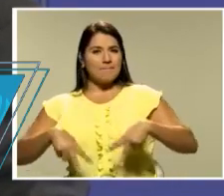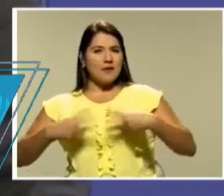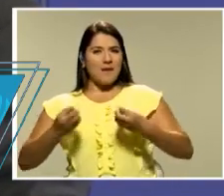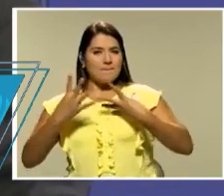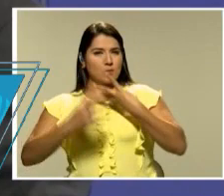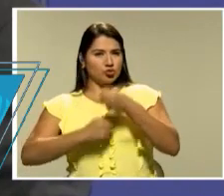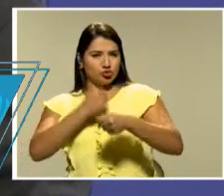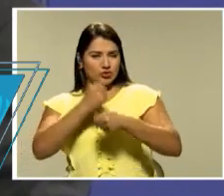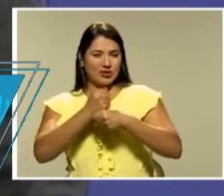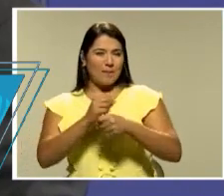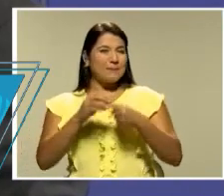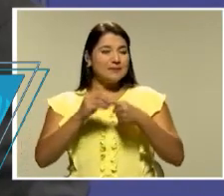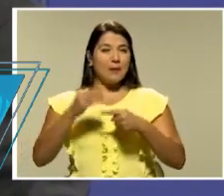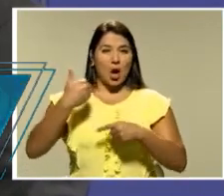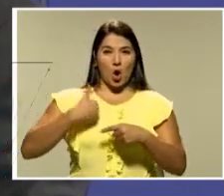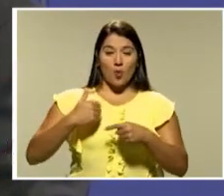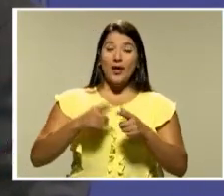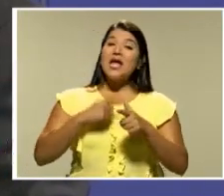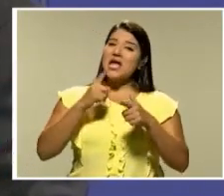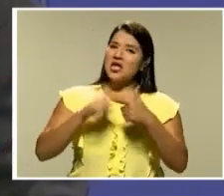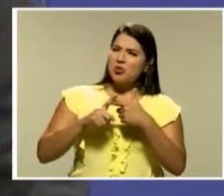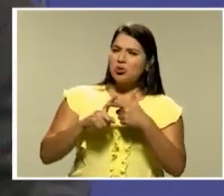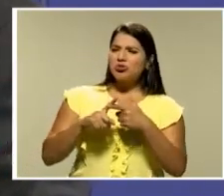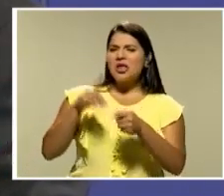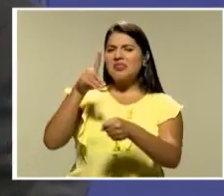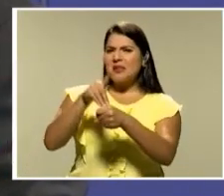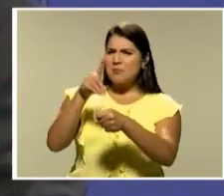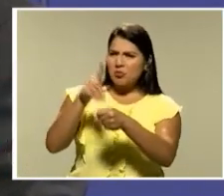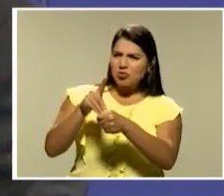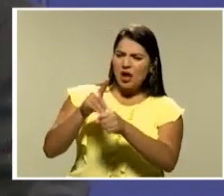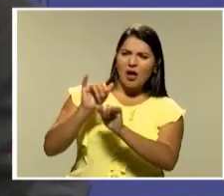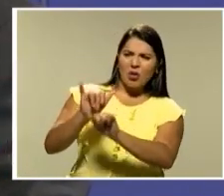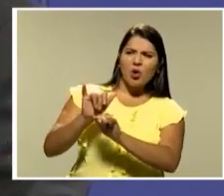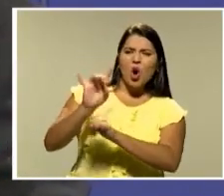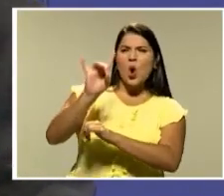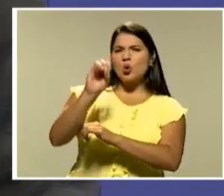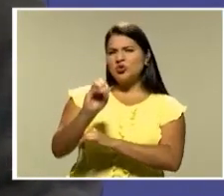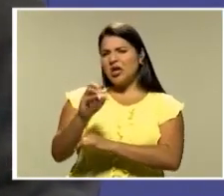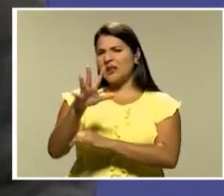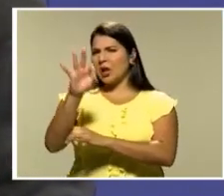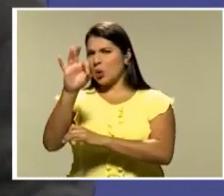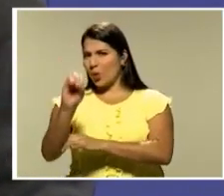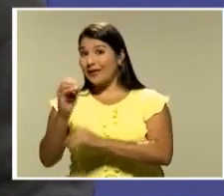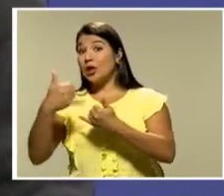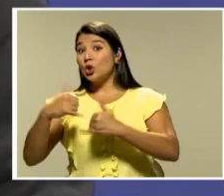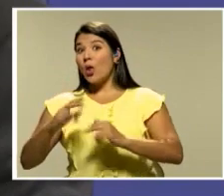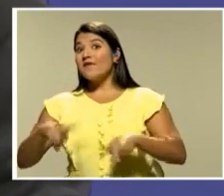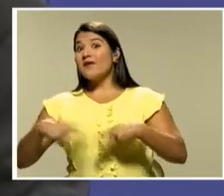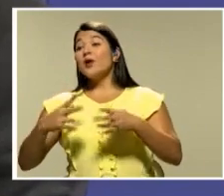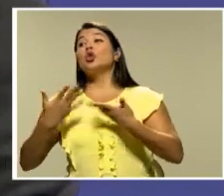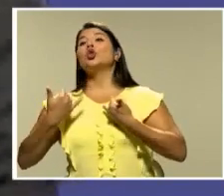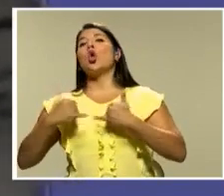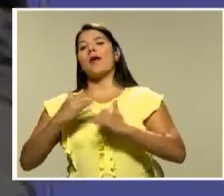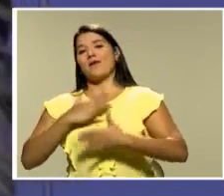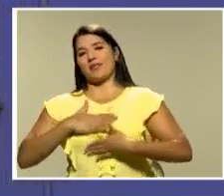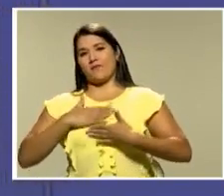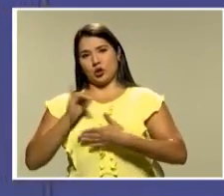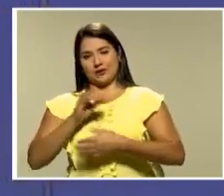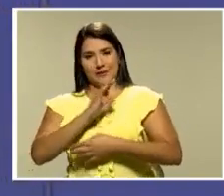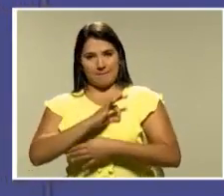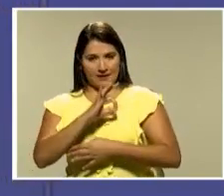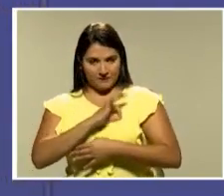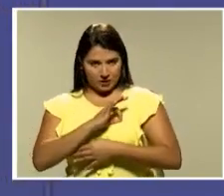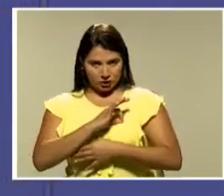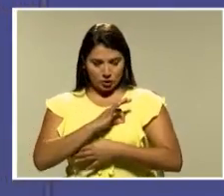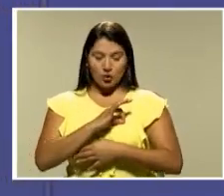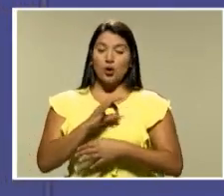los exdiputados que están en sus 80 tardíos o incluso 90 y todavía están vivos. De hecho, hay un caso